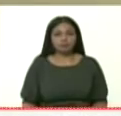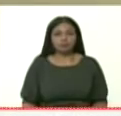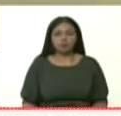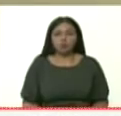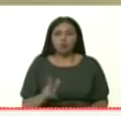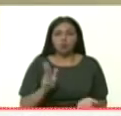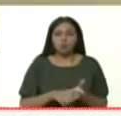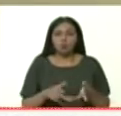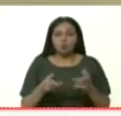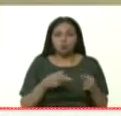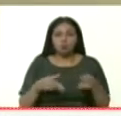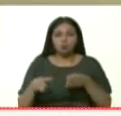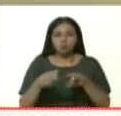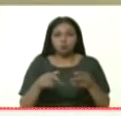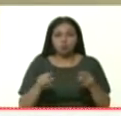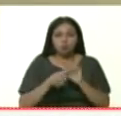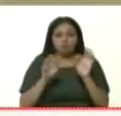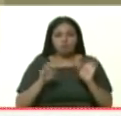cumpliendo la ruta